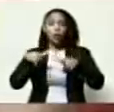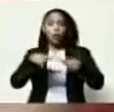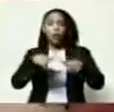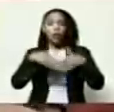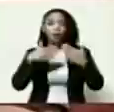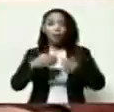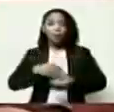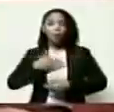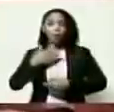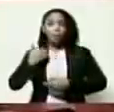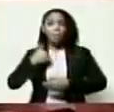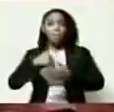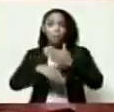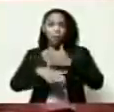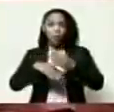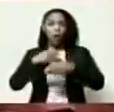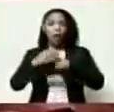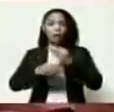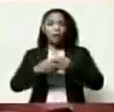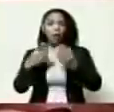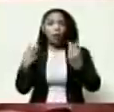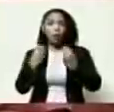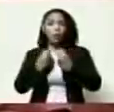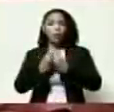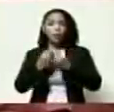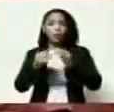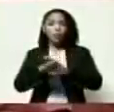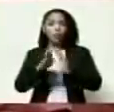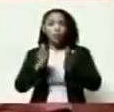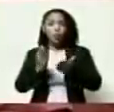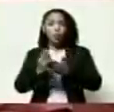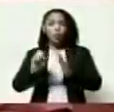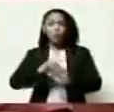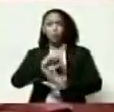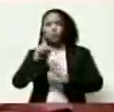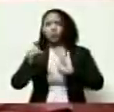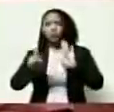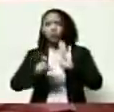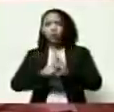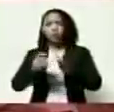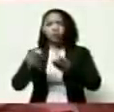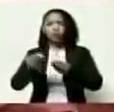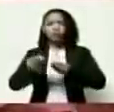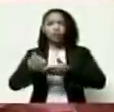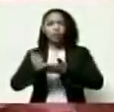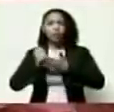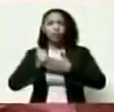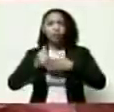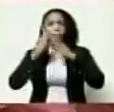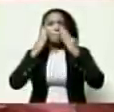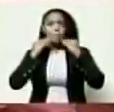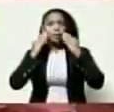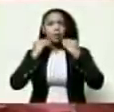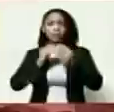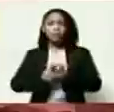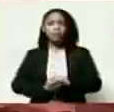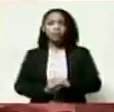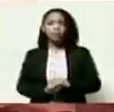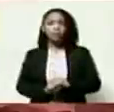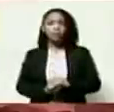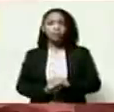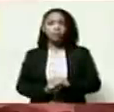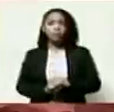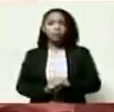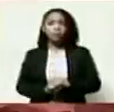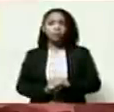se pueda. Vamos a contar con compañeros del mundo entero que nos van a ayudar con sus experiencias.